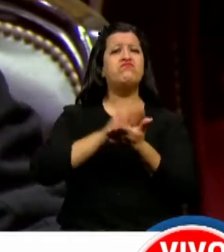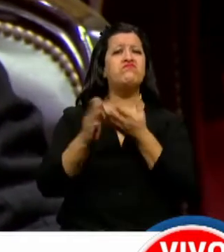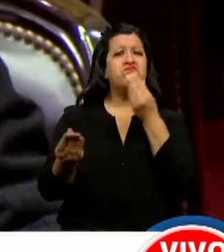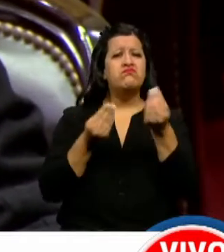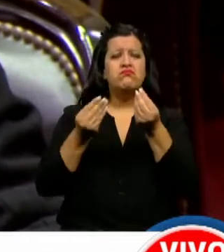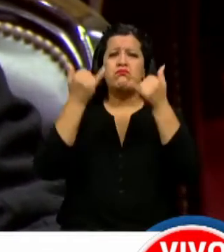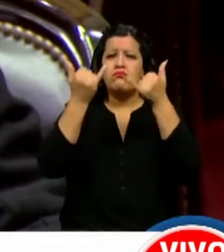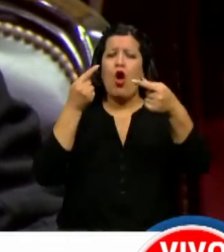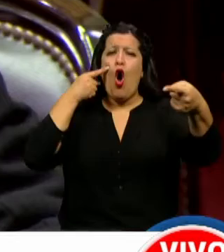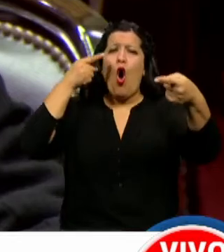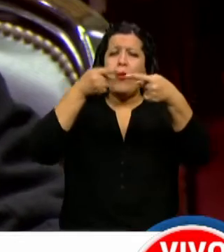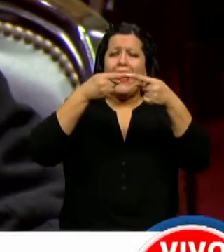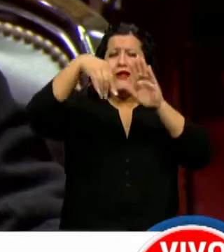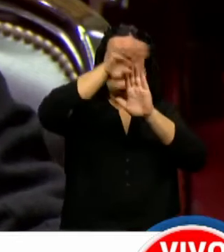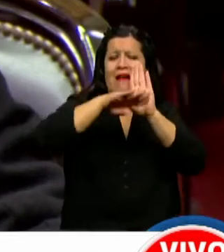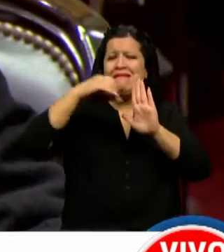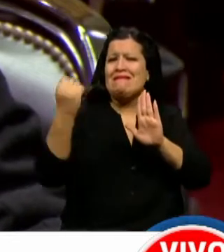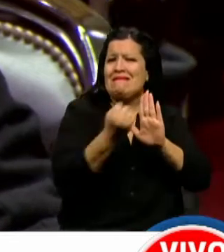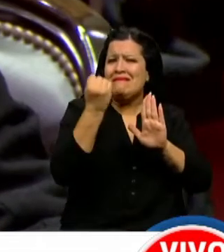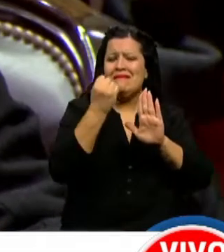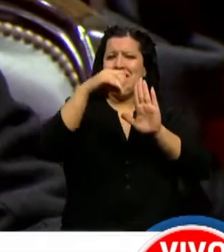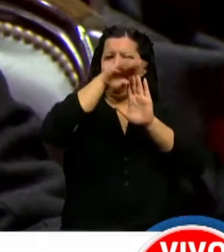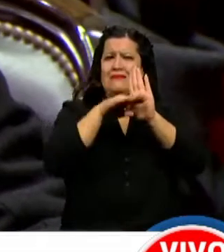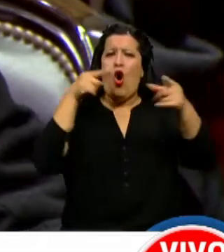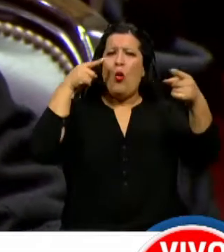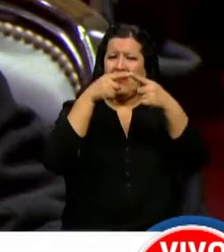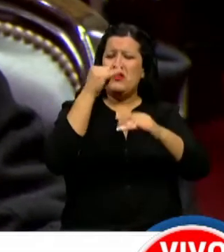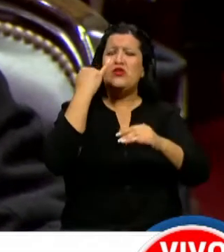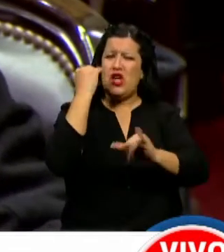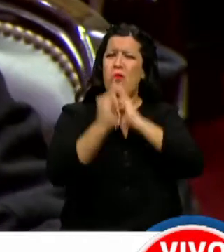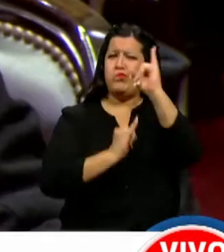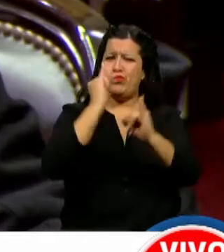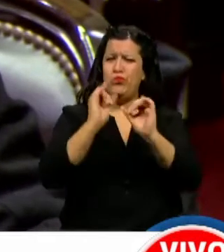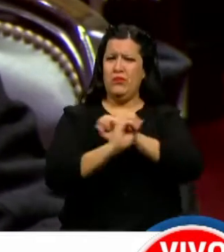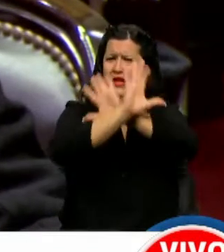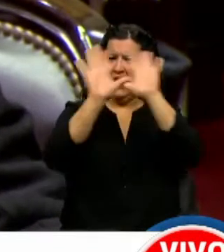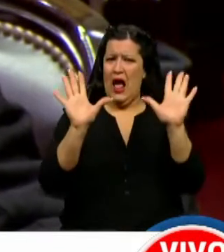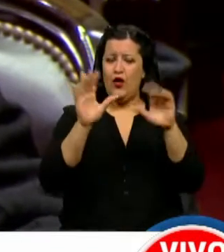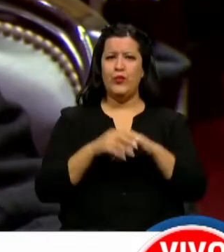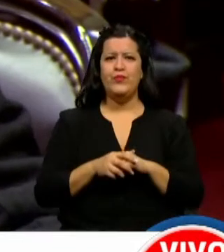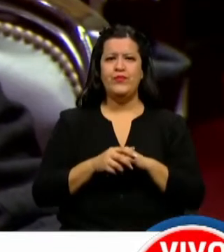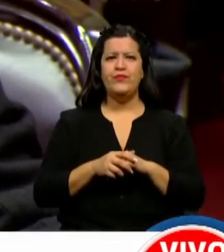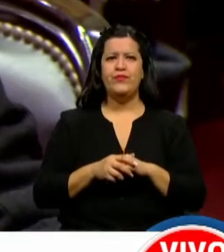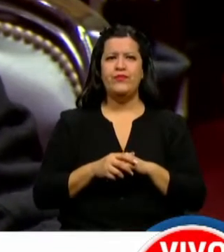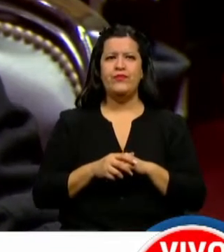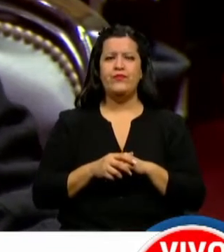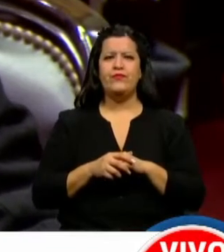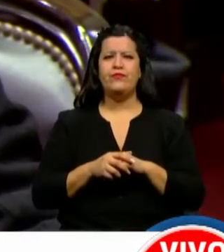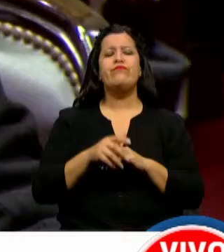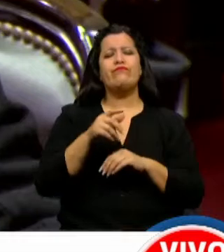los objetivos que perseguimos. Así que yo me voy a permitir